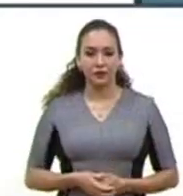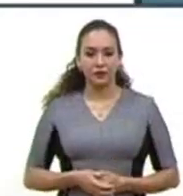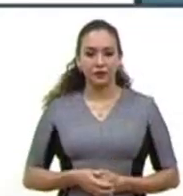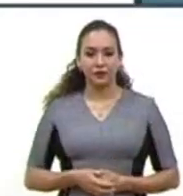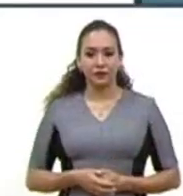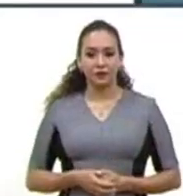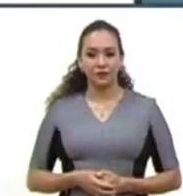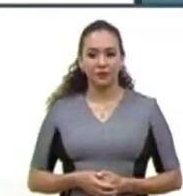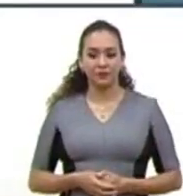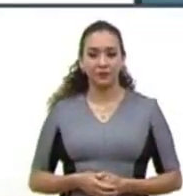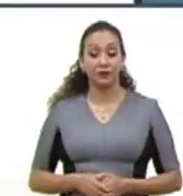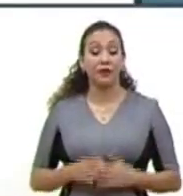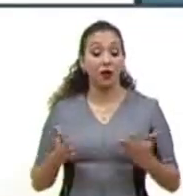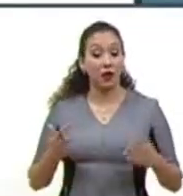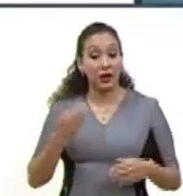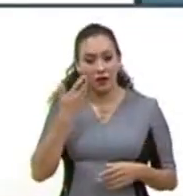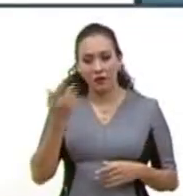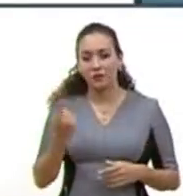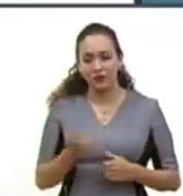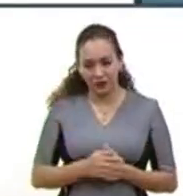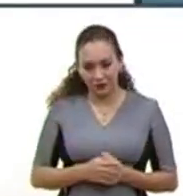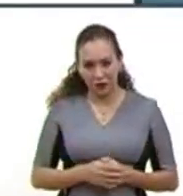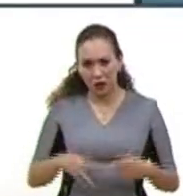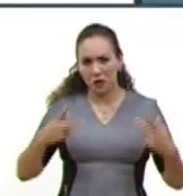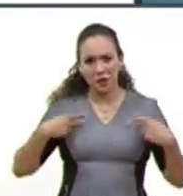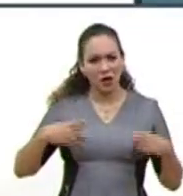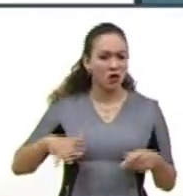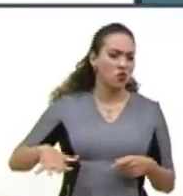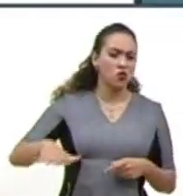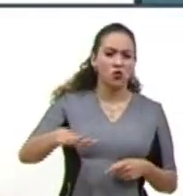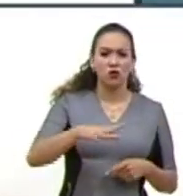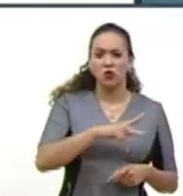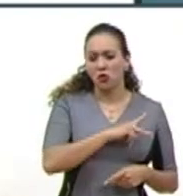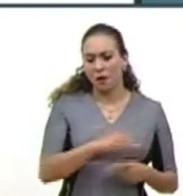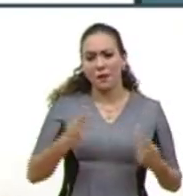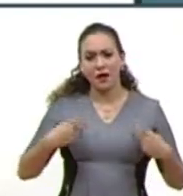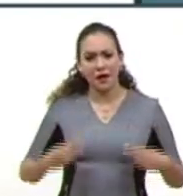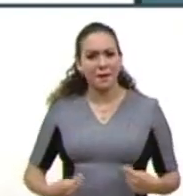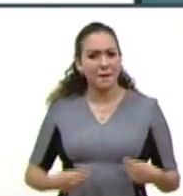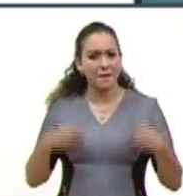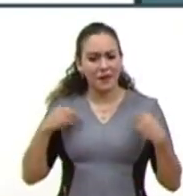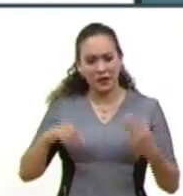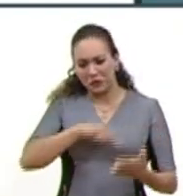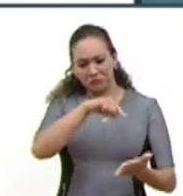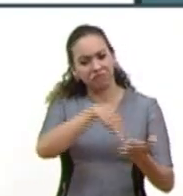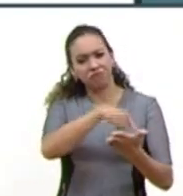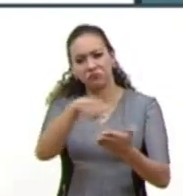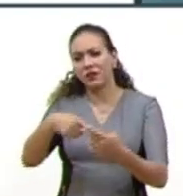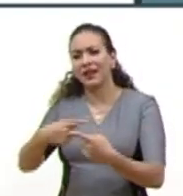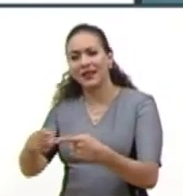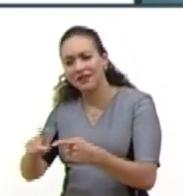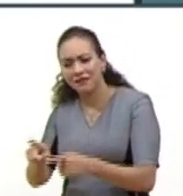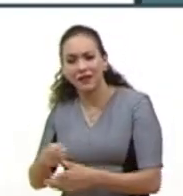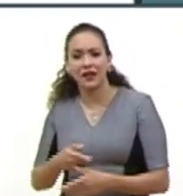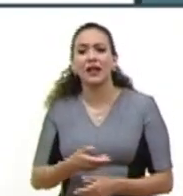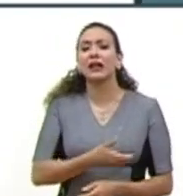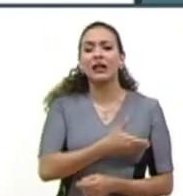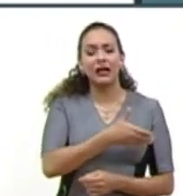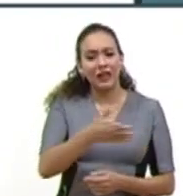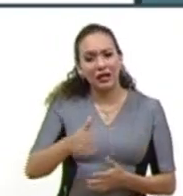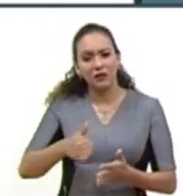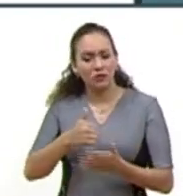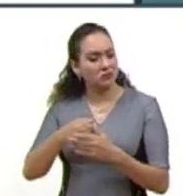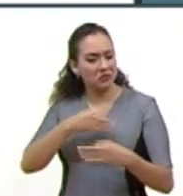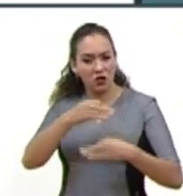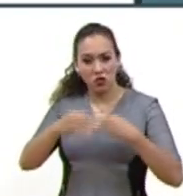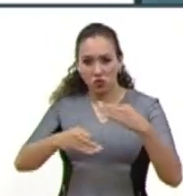Que todas las personas que viven en los centros urbanos tengan acceso a las distintas